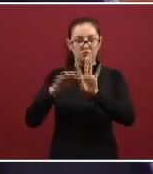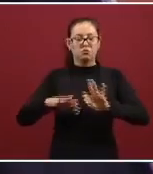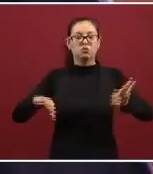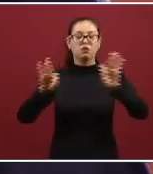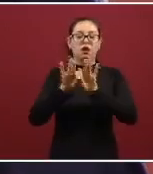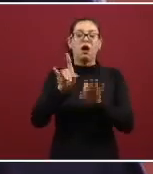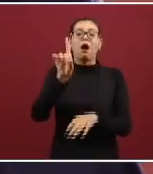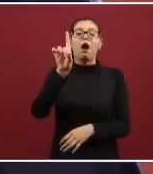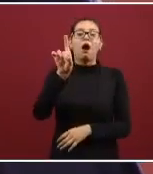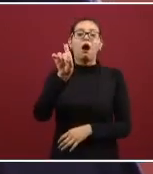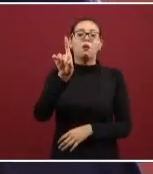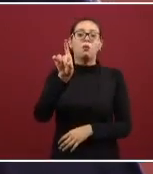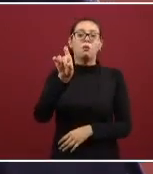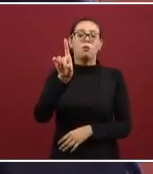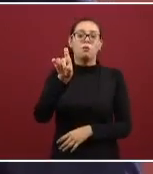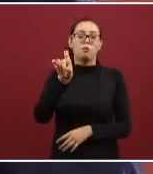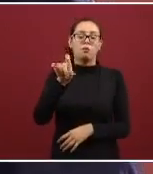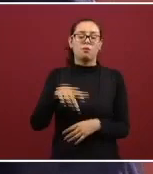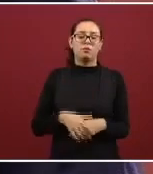que se pueda